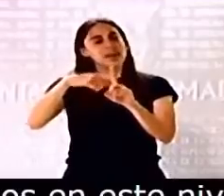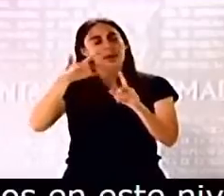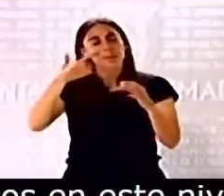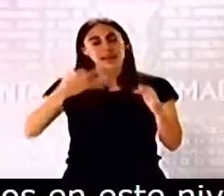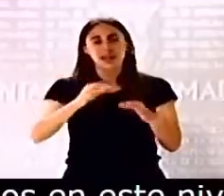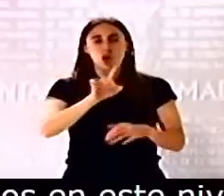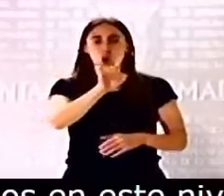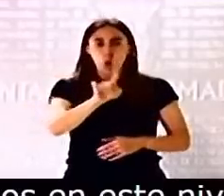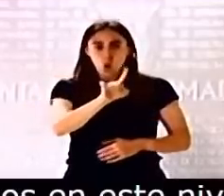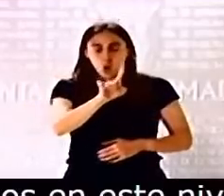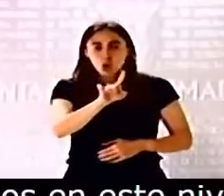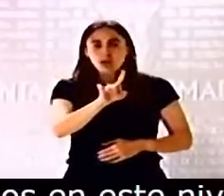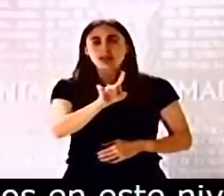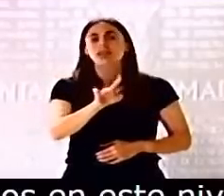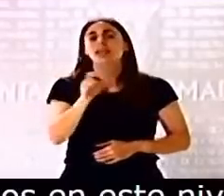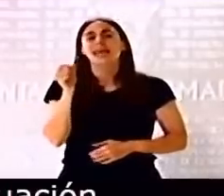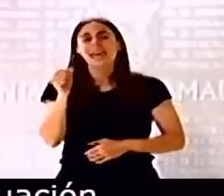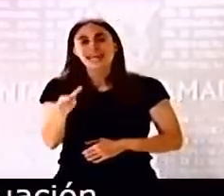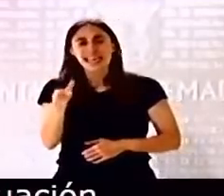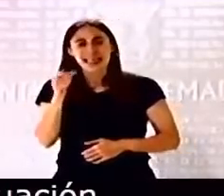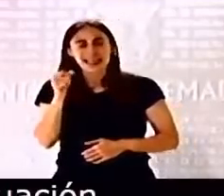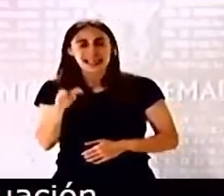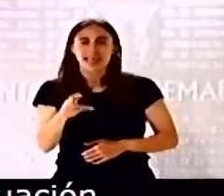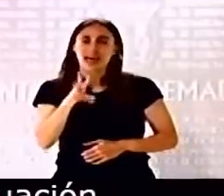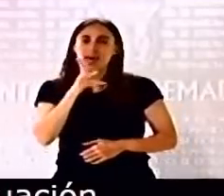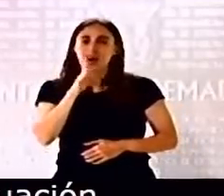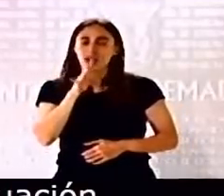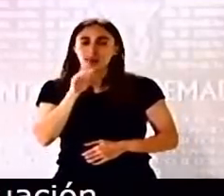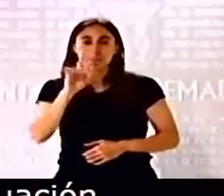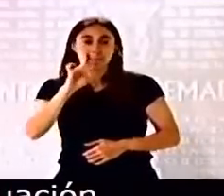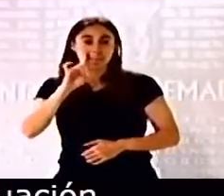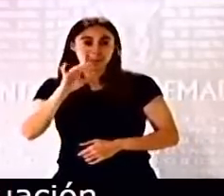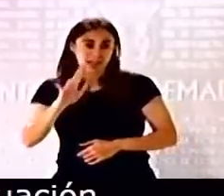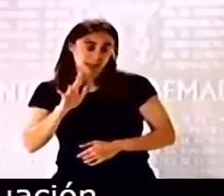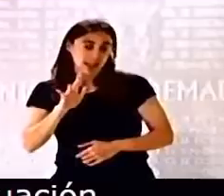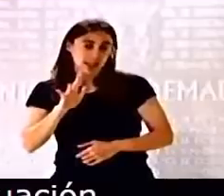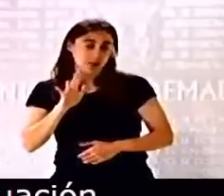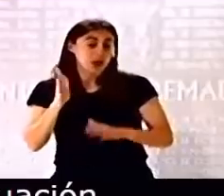En cuanto al indicador de incidencia, estamos en una tendencia